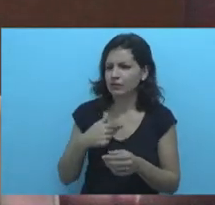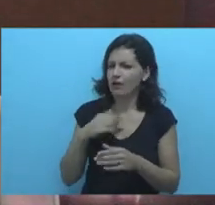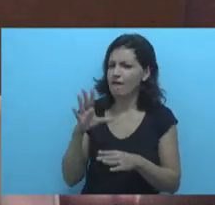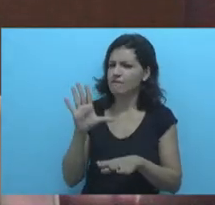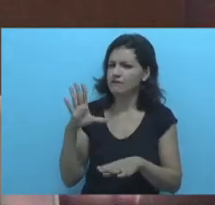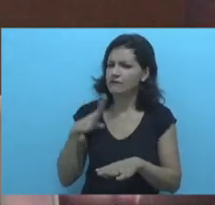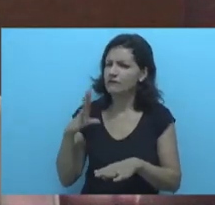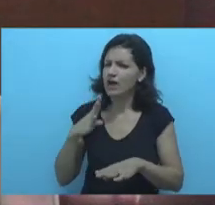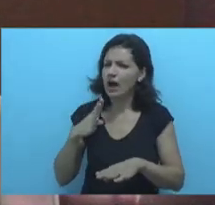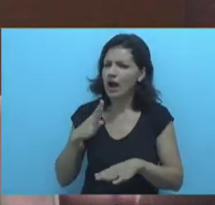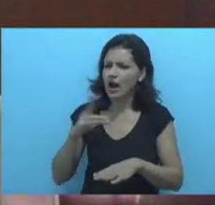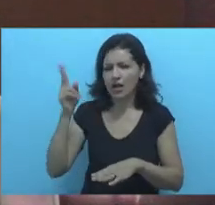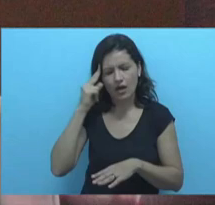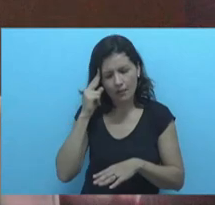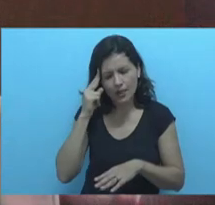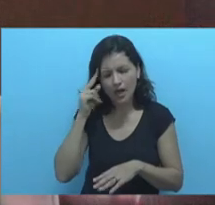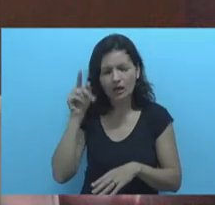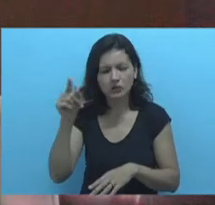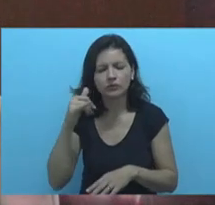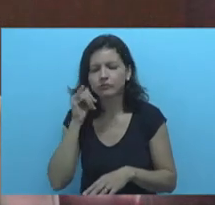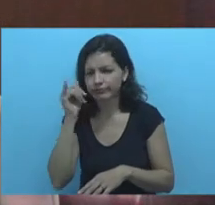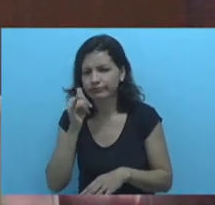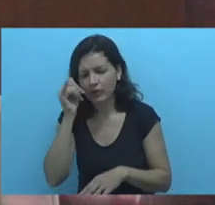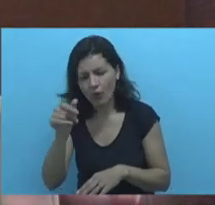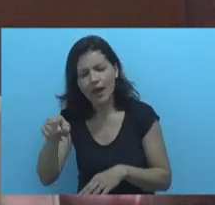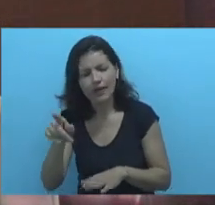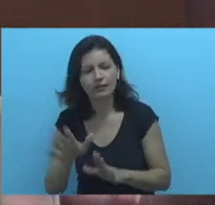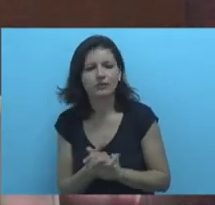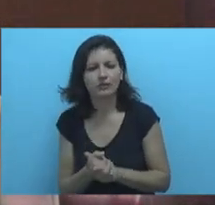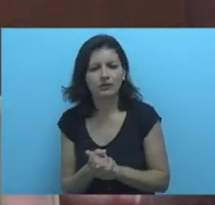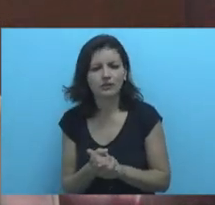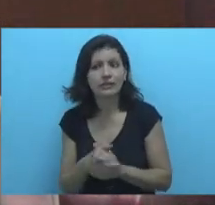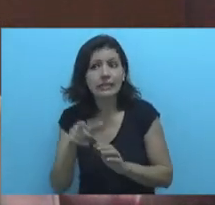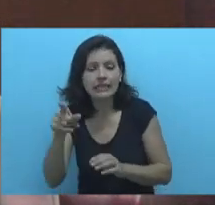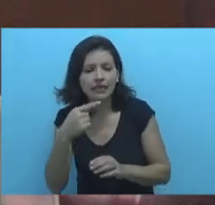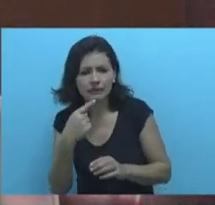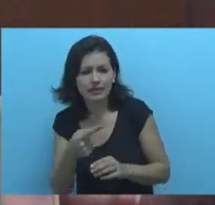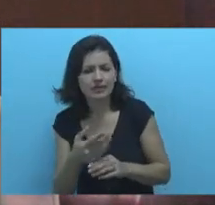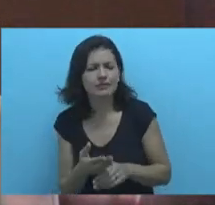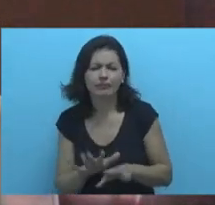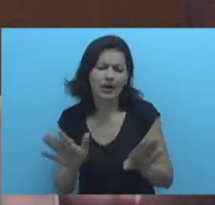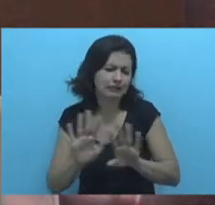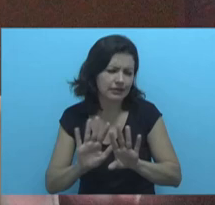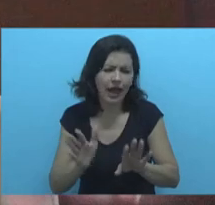ese momento. Y el tipo me dice, no, mirá, estas son las reglas del juego, venite a tomar un café,